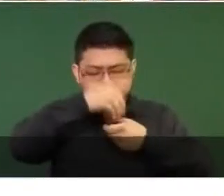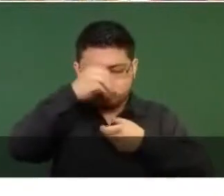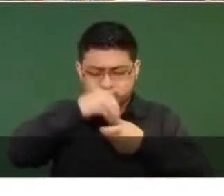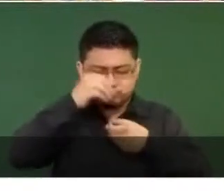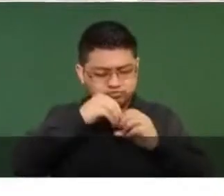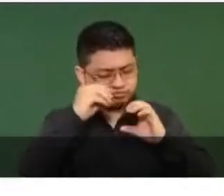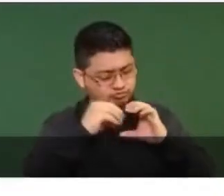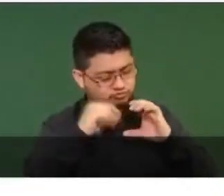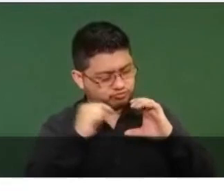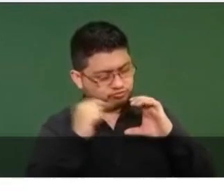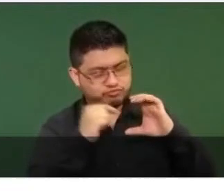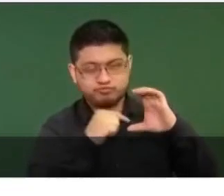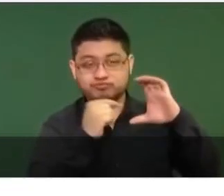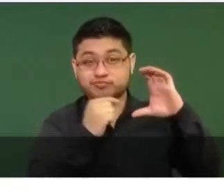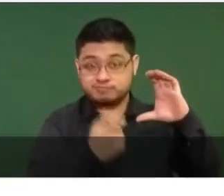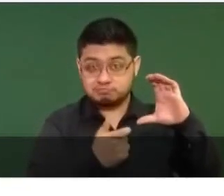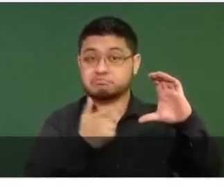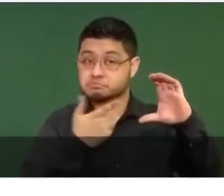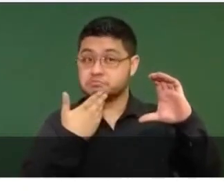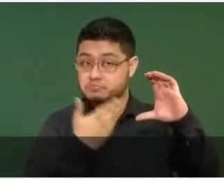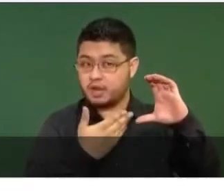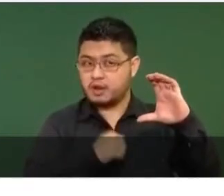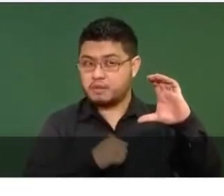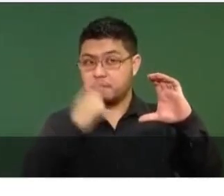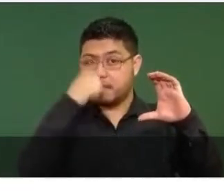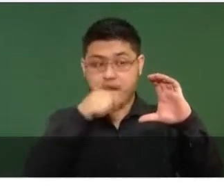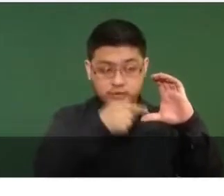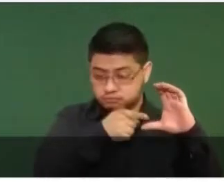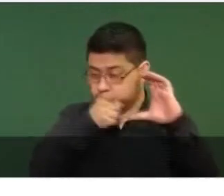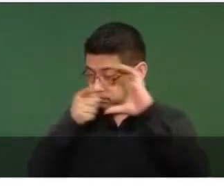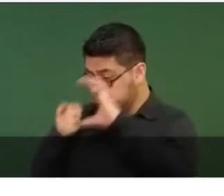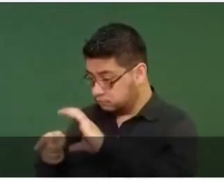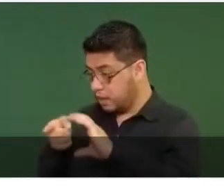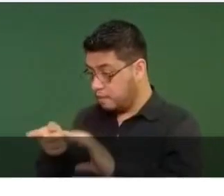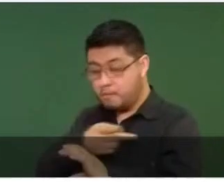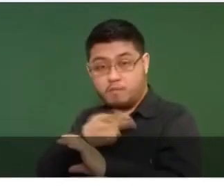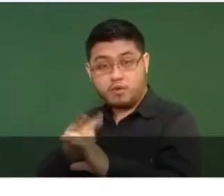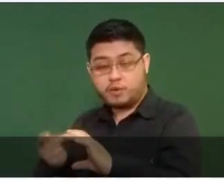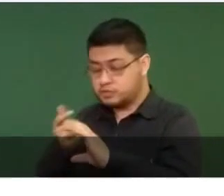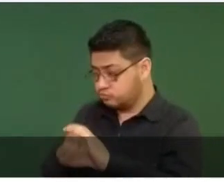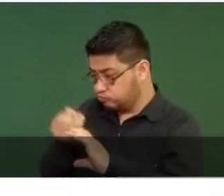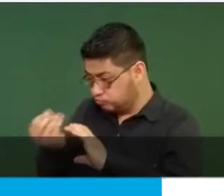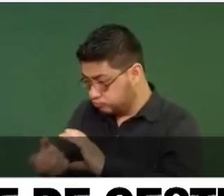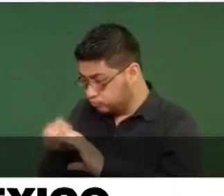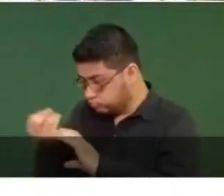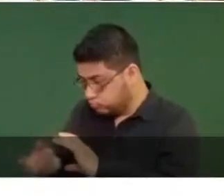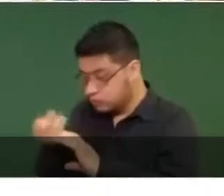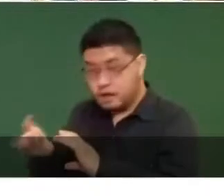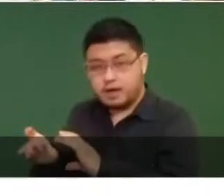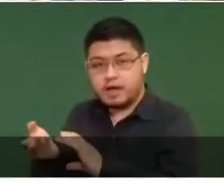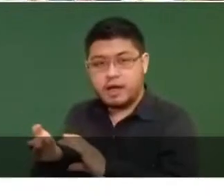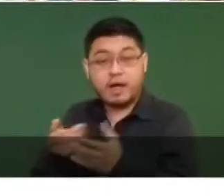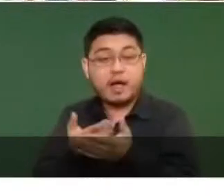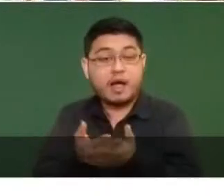una iniciativa de reforma constitucional para limpiar dijo al poder judicial de la corrupción para acabar con